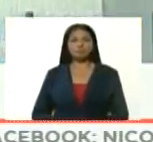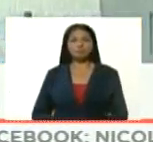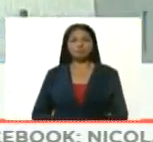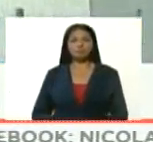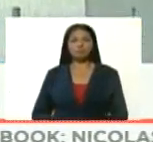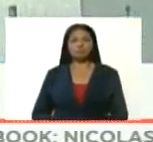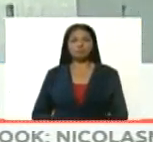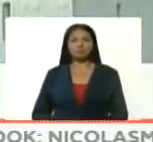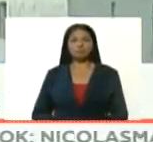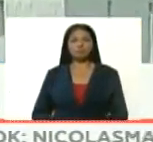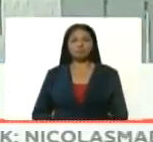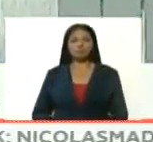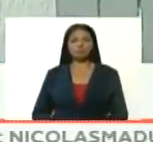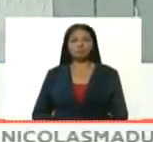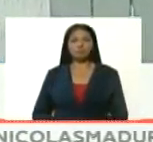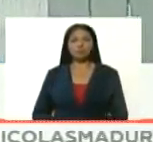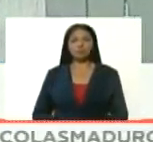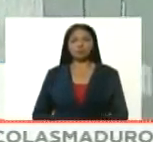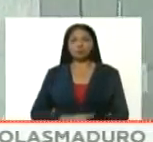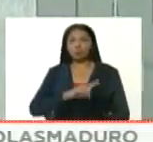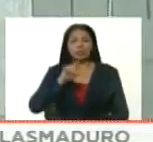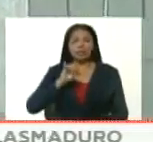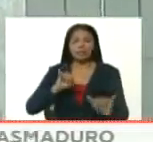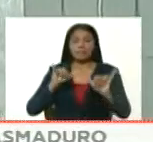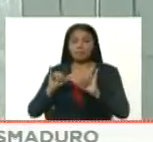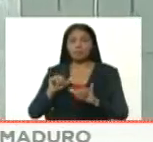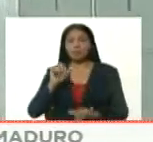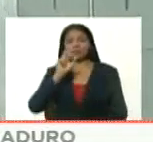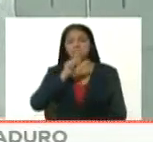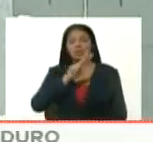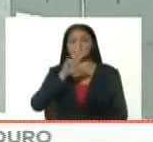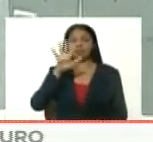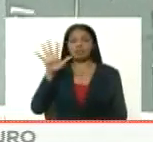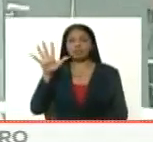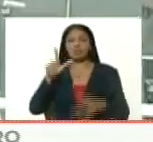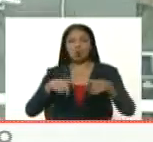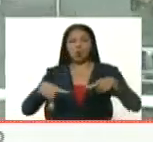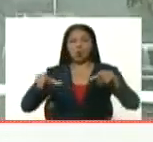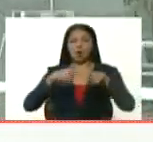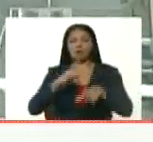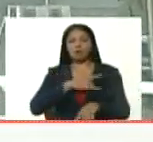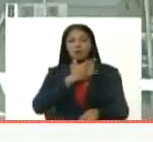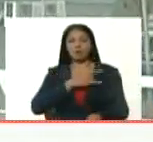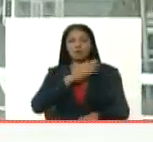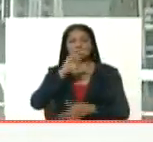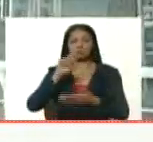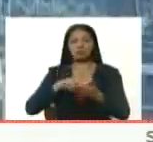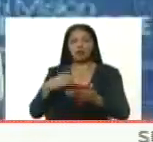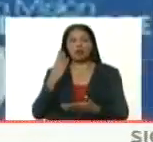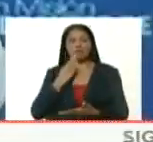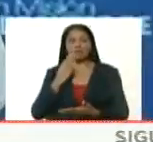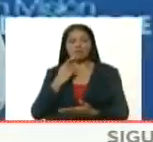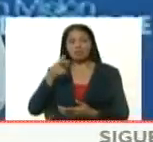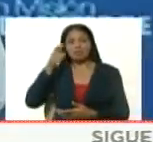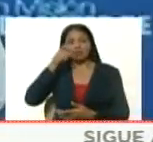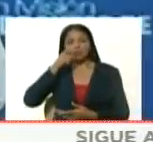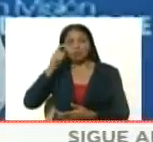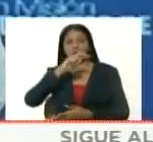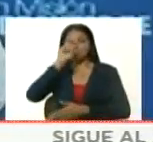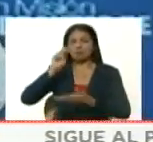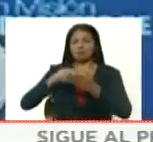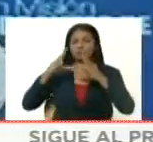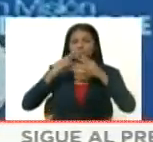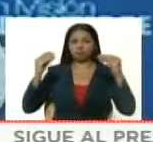Han pasado por las, ya tenemos 35 sedes de la Universidad Nacional Experimental de la Seguridad a nivel